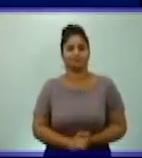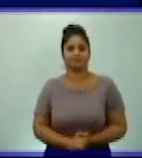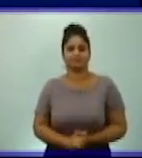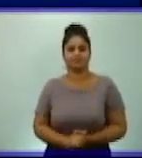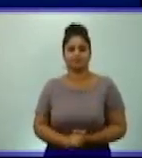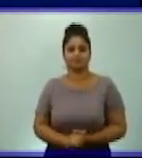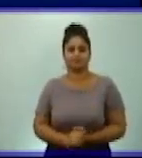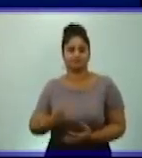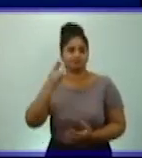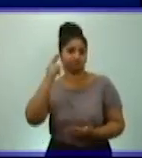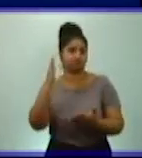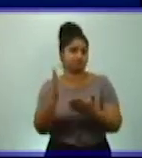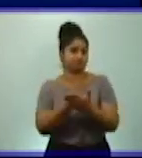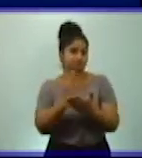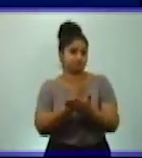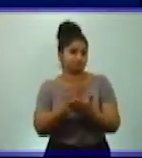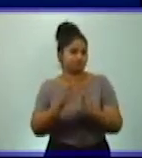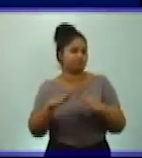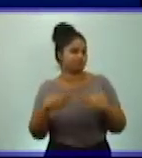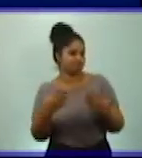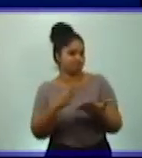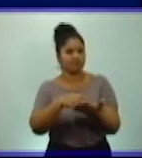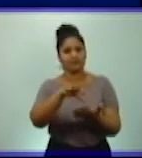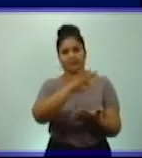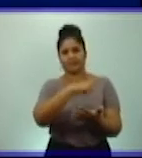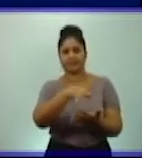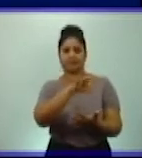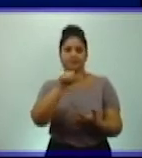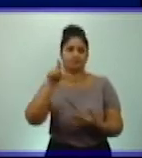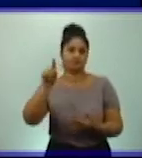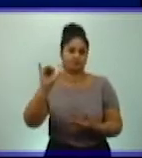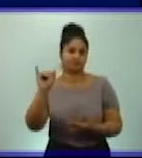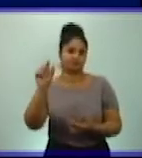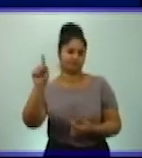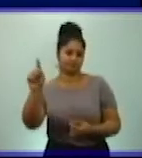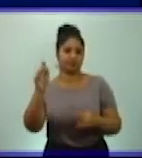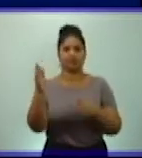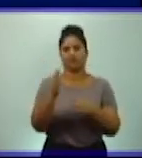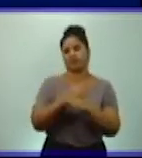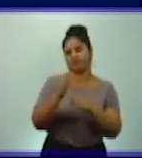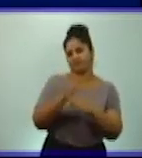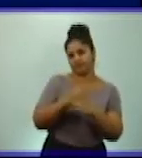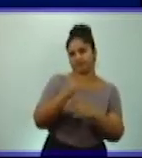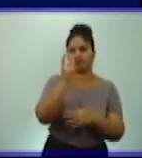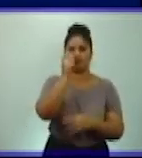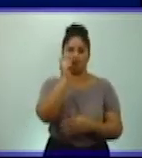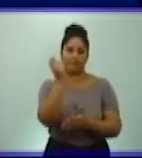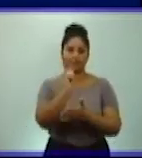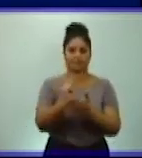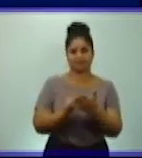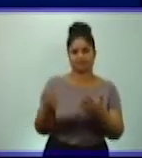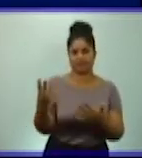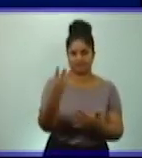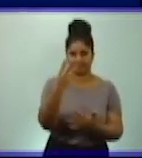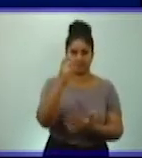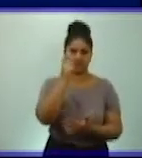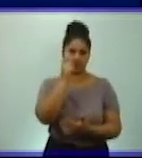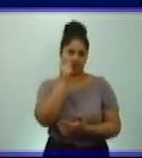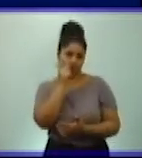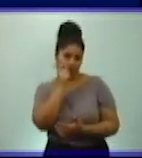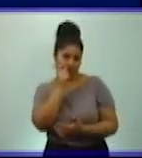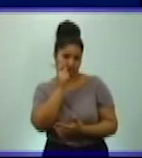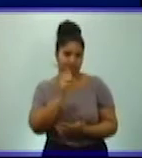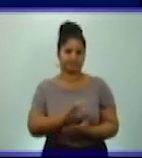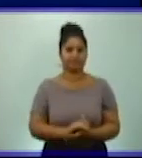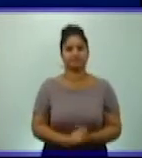161 que son 3 sonetos barrocos dedicados al amor. Uno de Góngora, uno de Quevedo y uno de Sor Juana Inés de la Cruz, que es